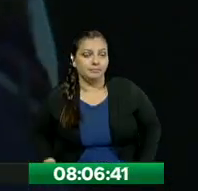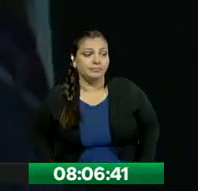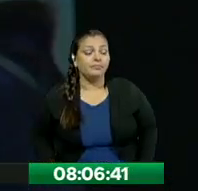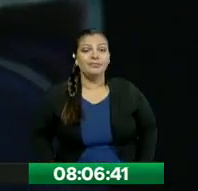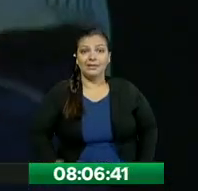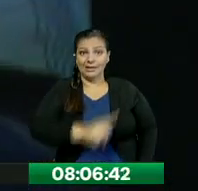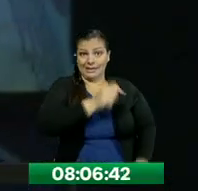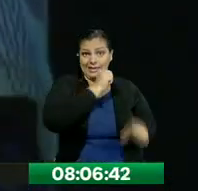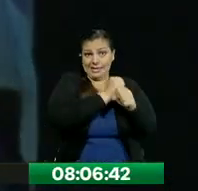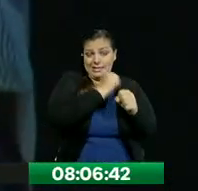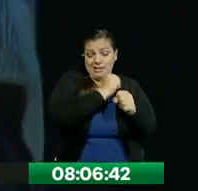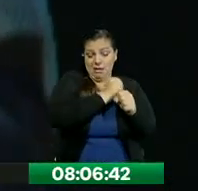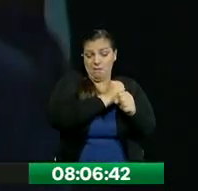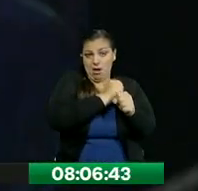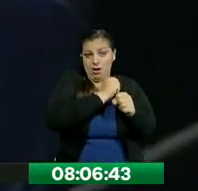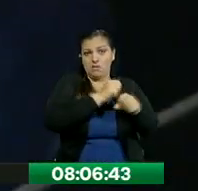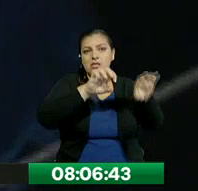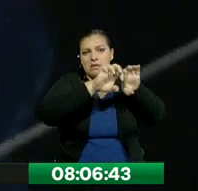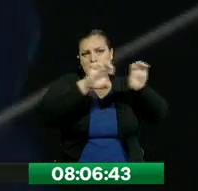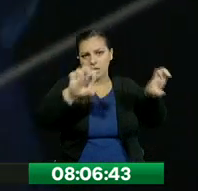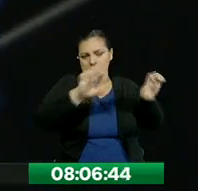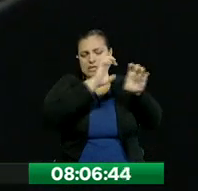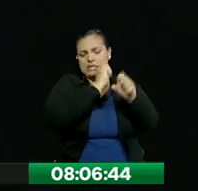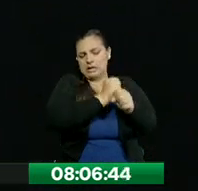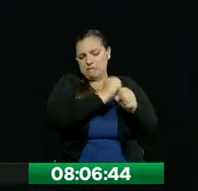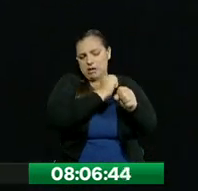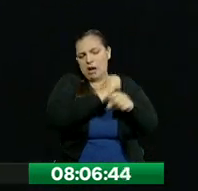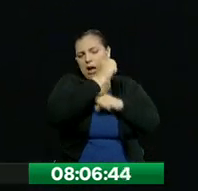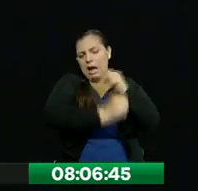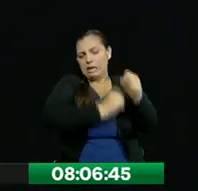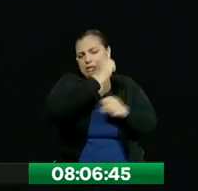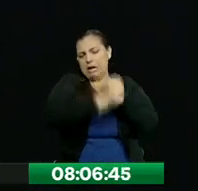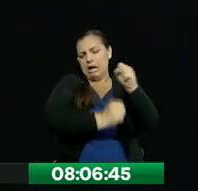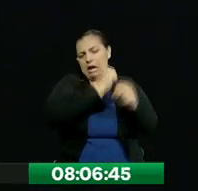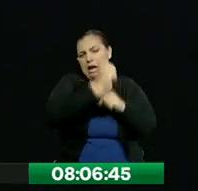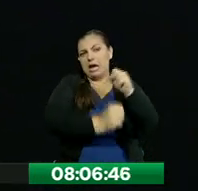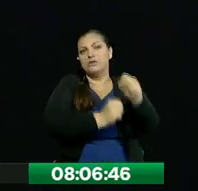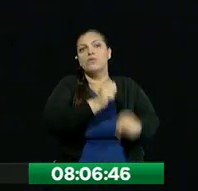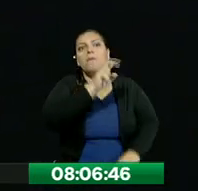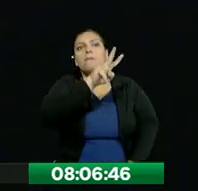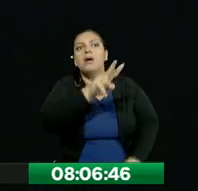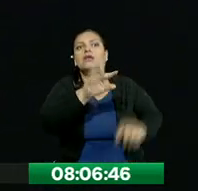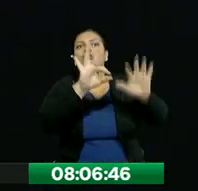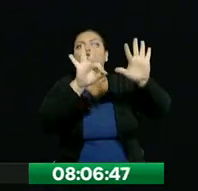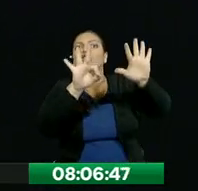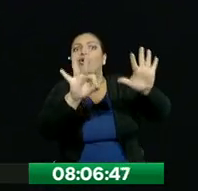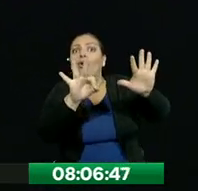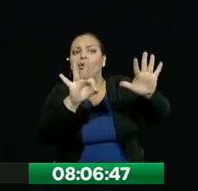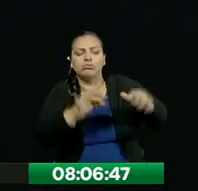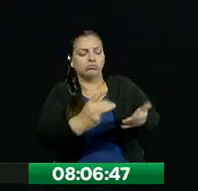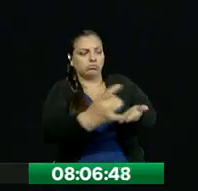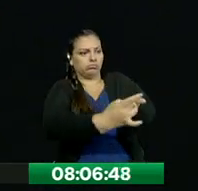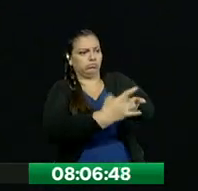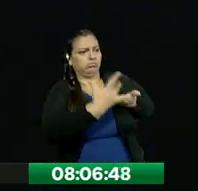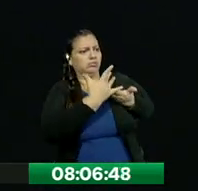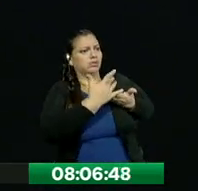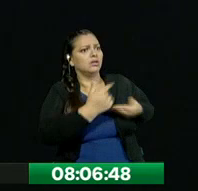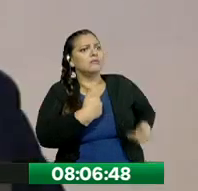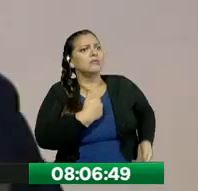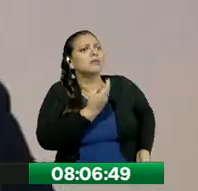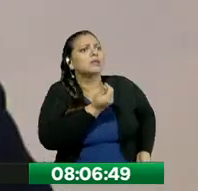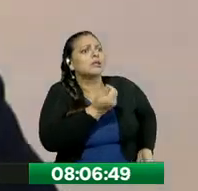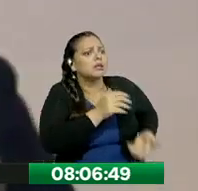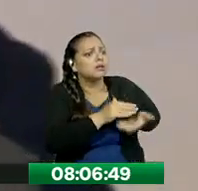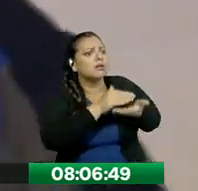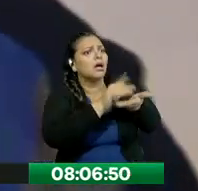empresa en la que laboraba por varios años y no le habían cancelado lo justo. Se sentía mal por lo que le han, cómo lo han tratado en la empresa que